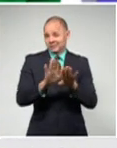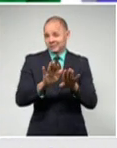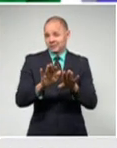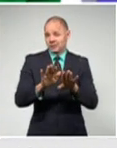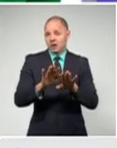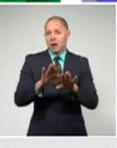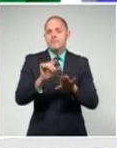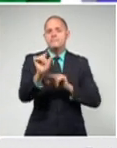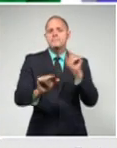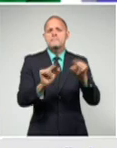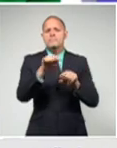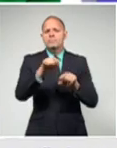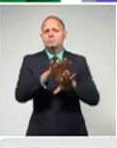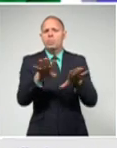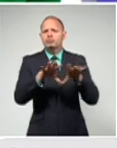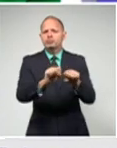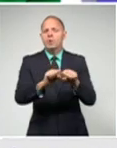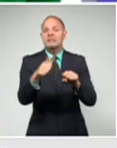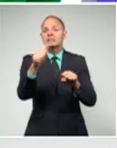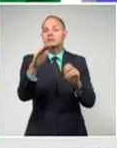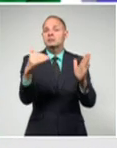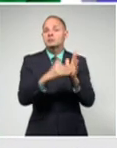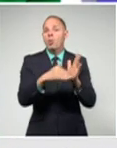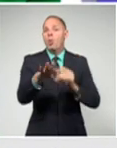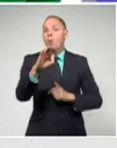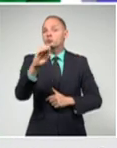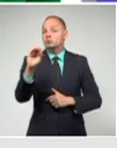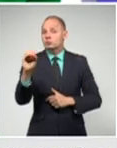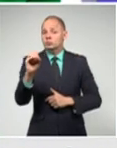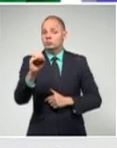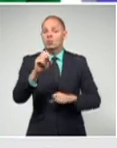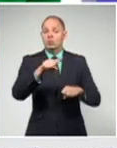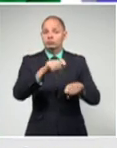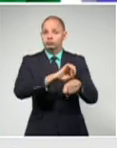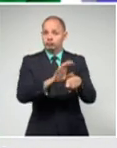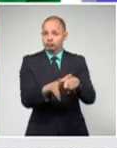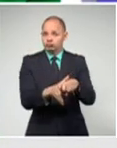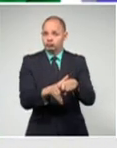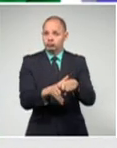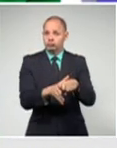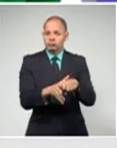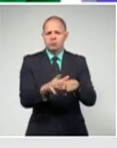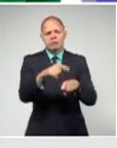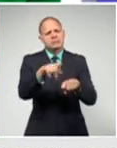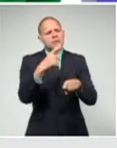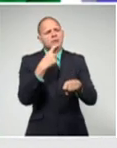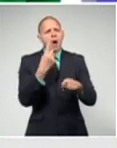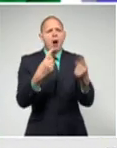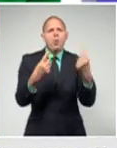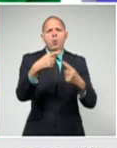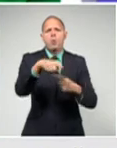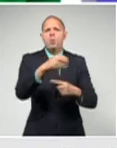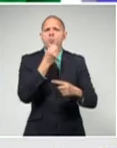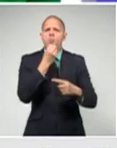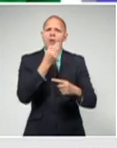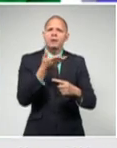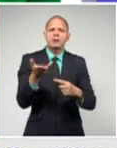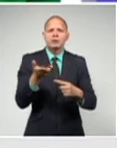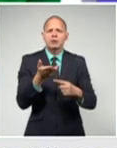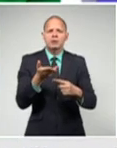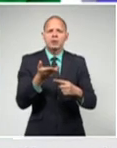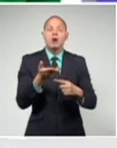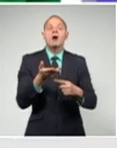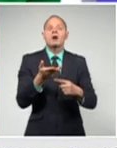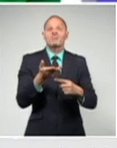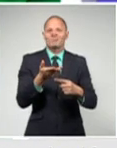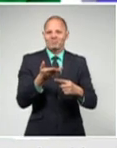10.800 personas con COVID-19 que de alguna manera han tenido fuente de infección por